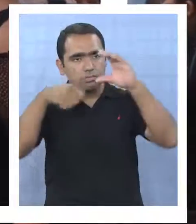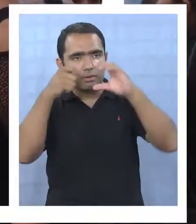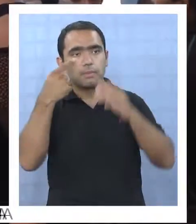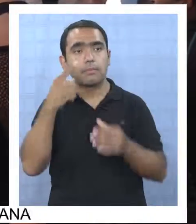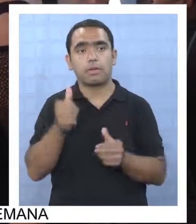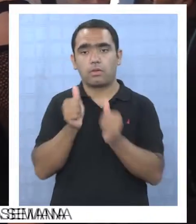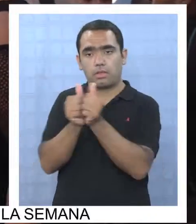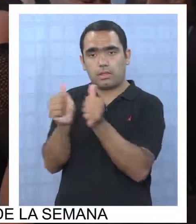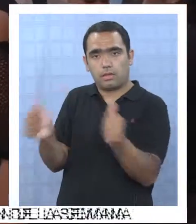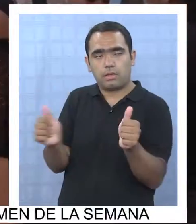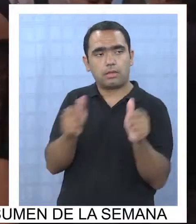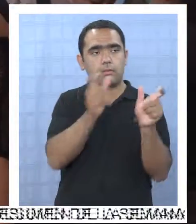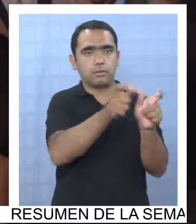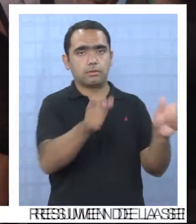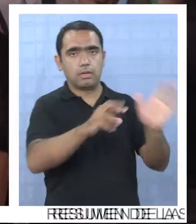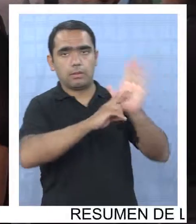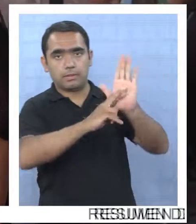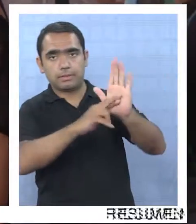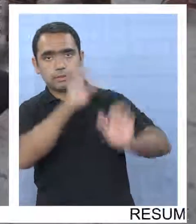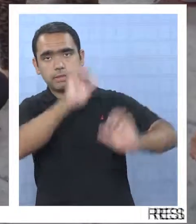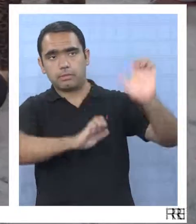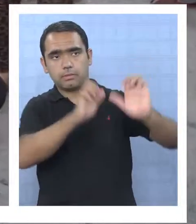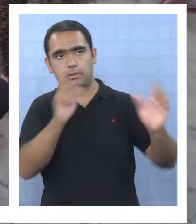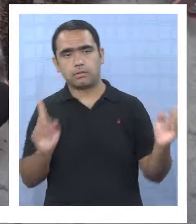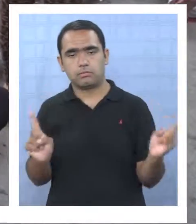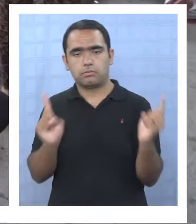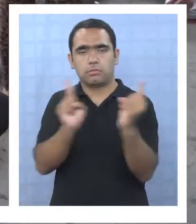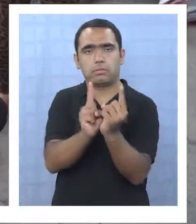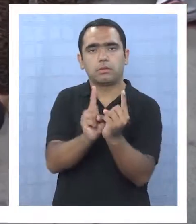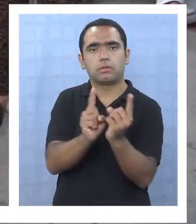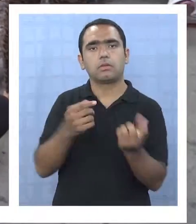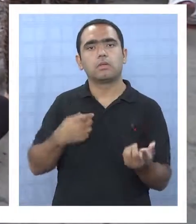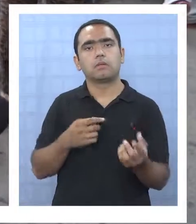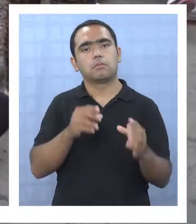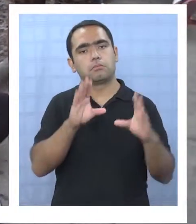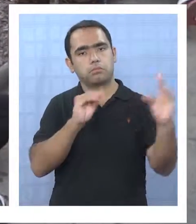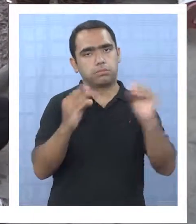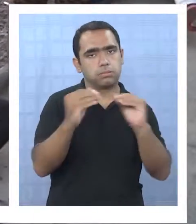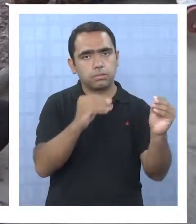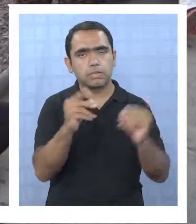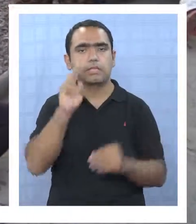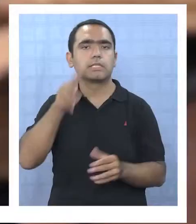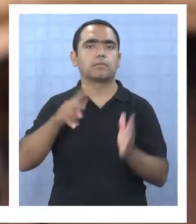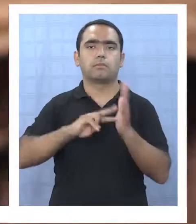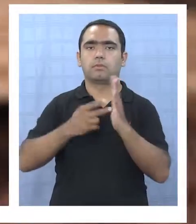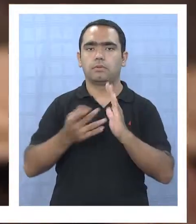y representantes de la empresa se llevó a cabo sin inconvenientes.